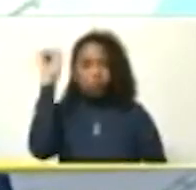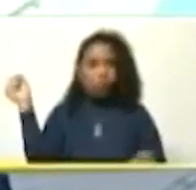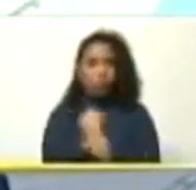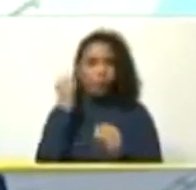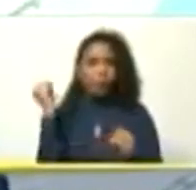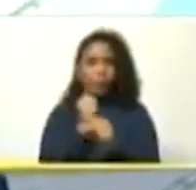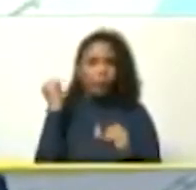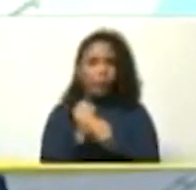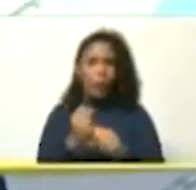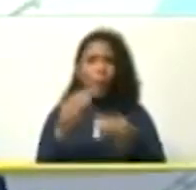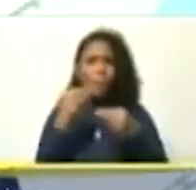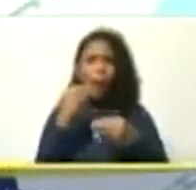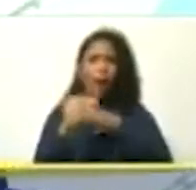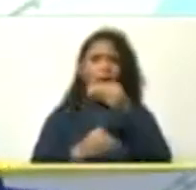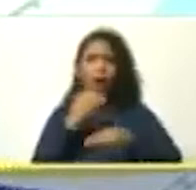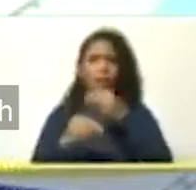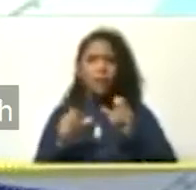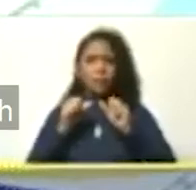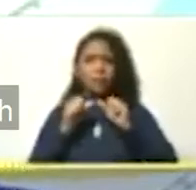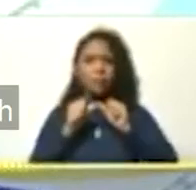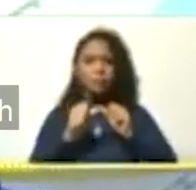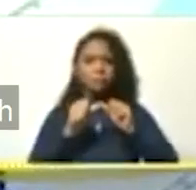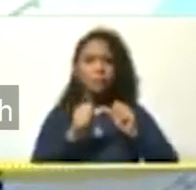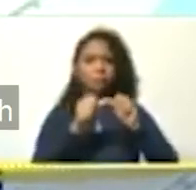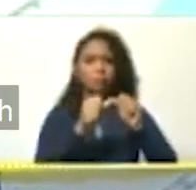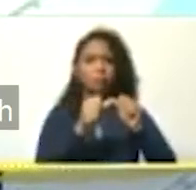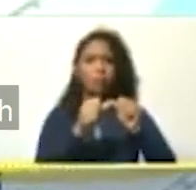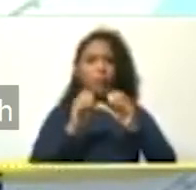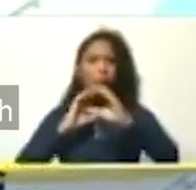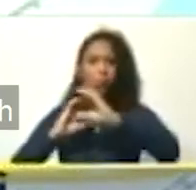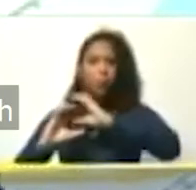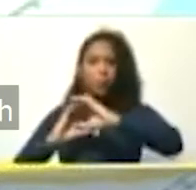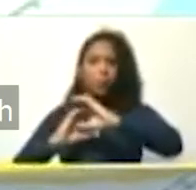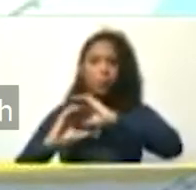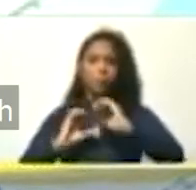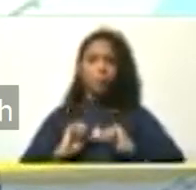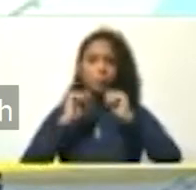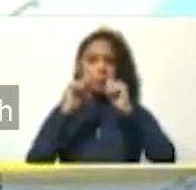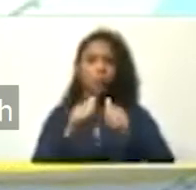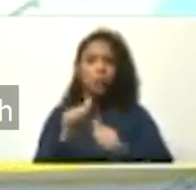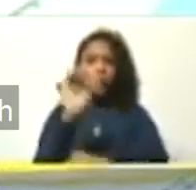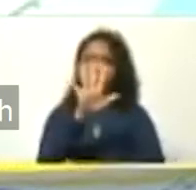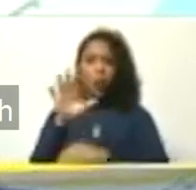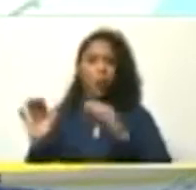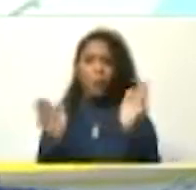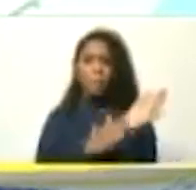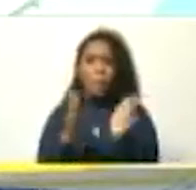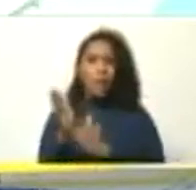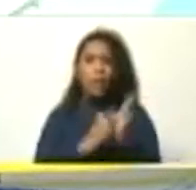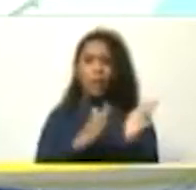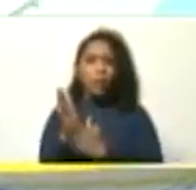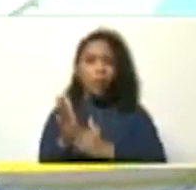trabajando para darle continuidad a las comunicaciones iniciadas el 5 de marzo